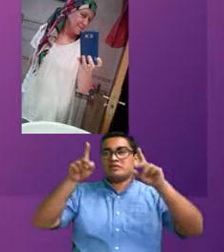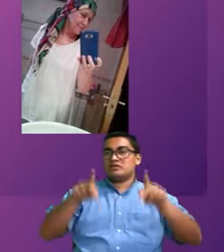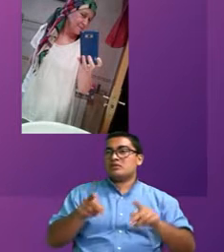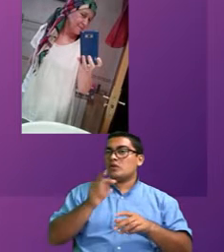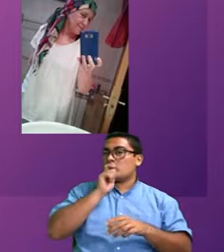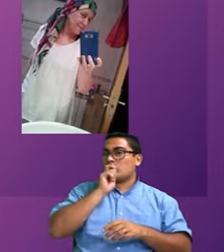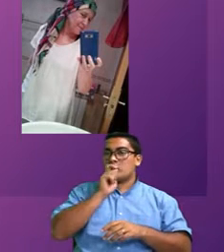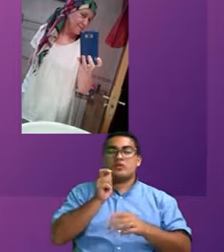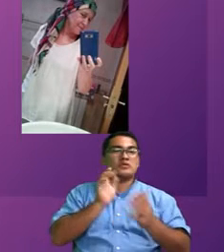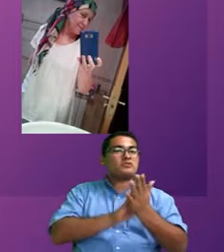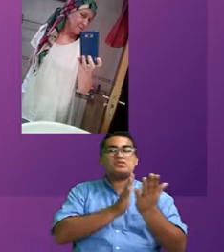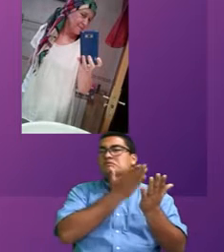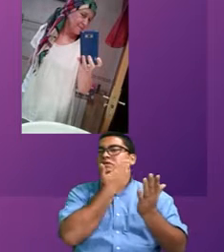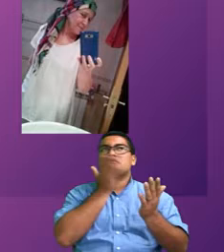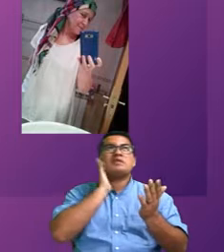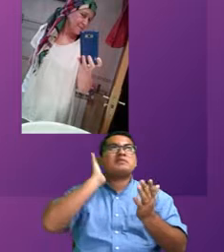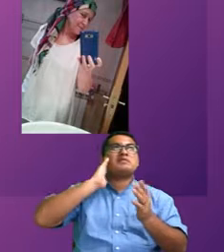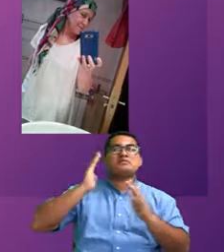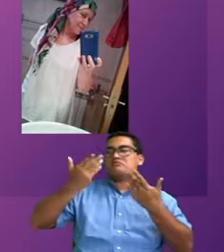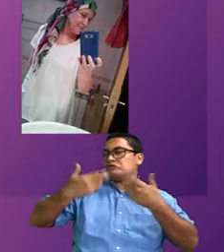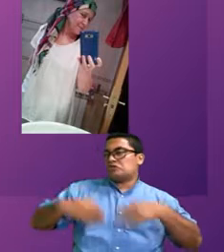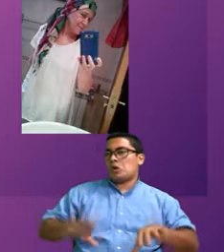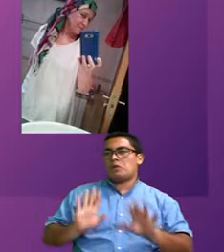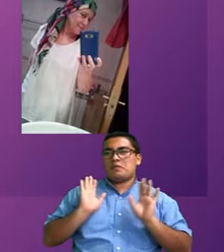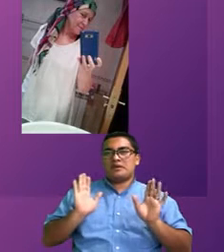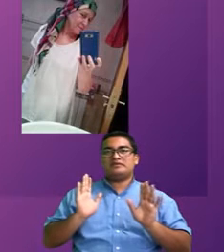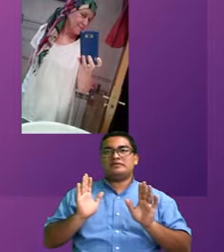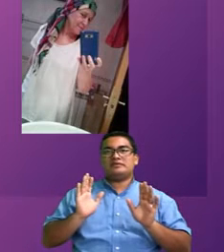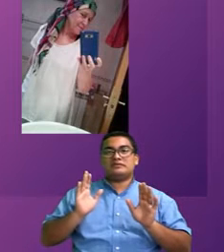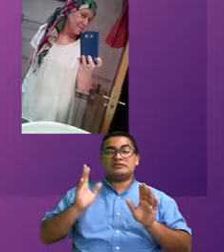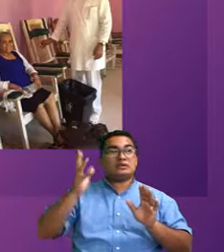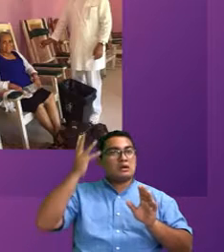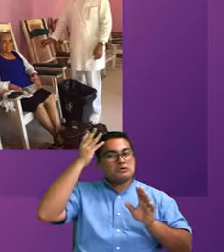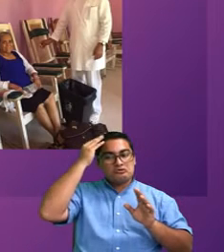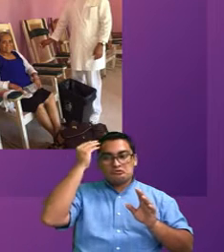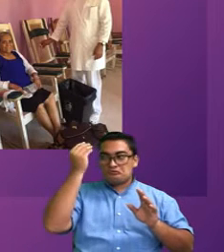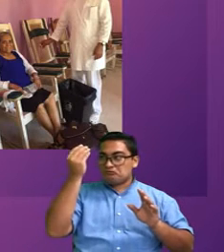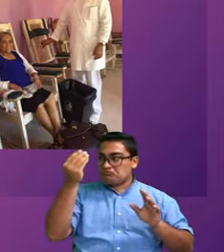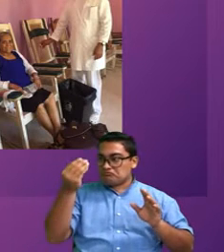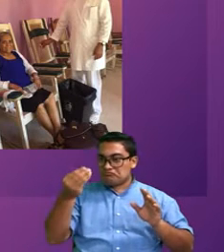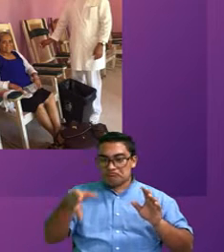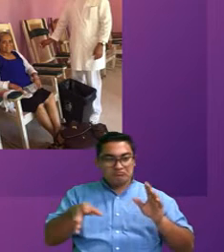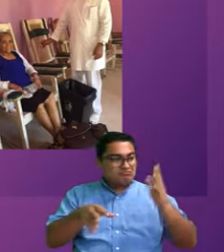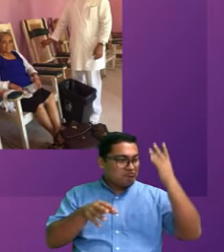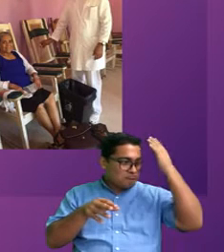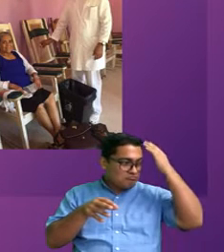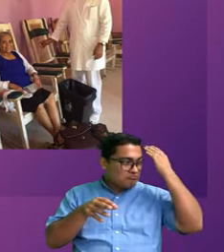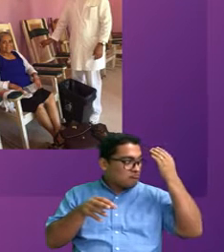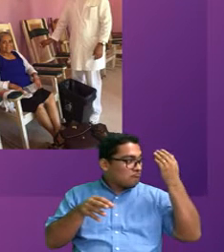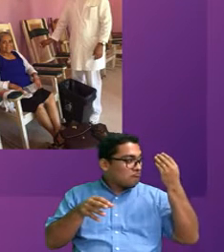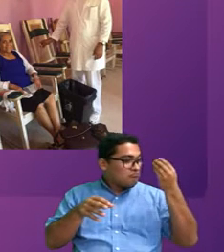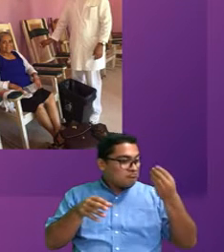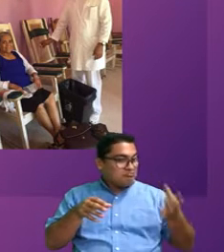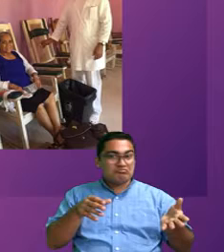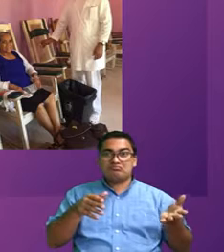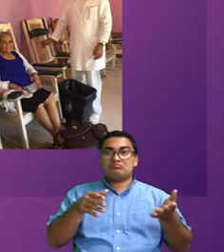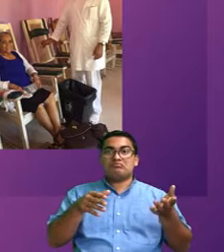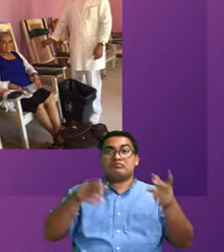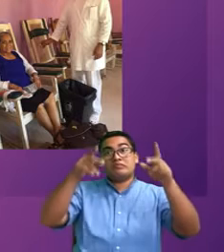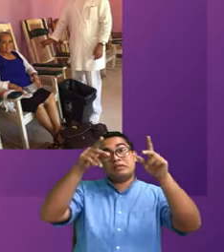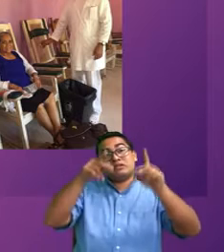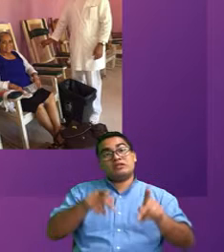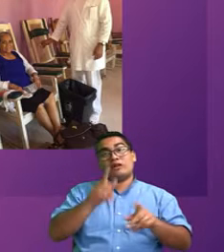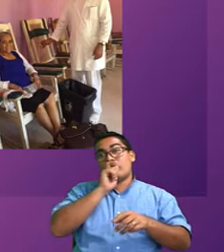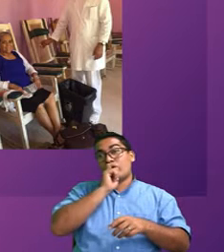maquillarse, puede seguir maquillándose. Cuando empiezan a botar el cabello por la quimioterapia, ya es opción de la paciente cómo se